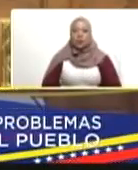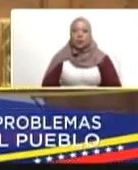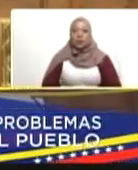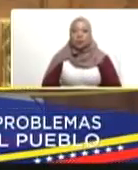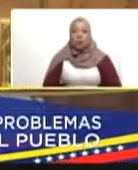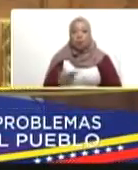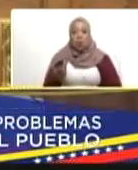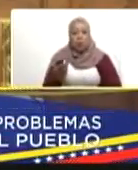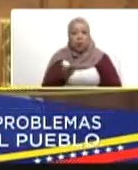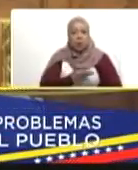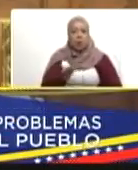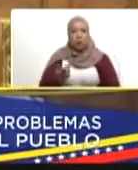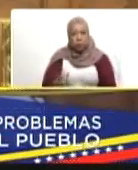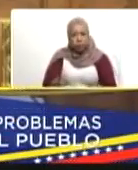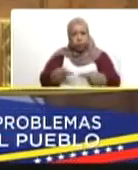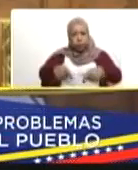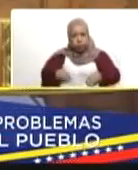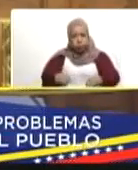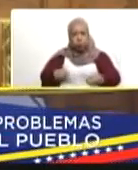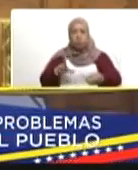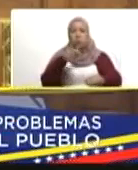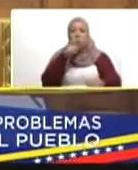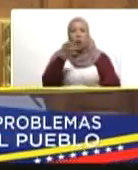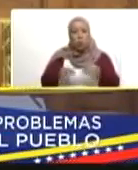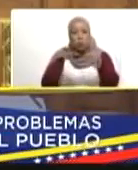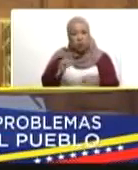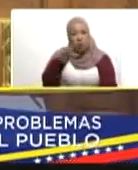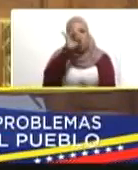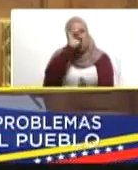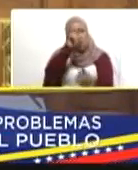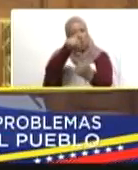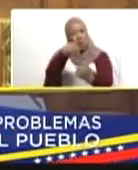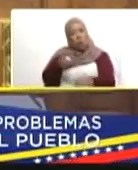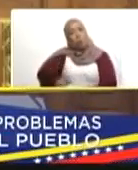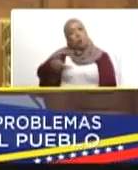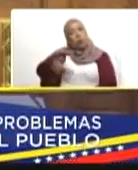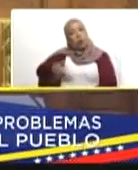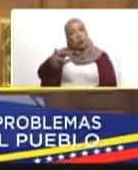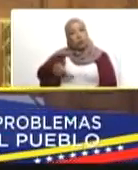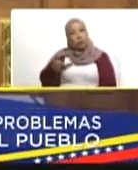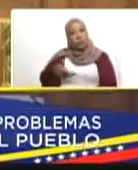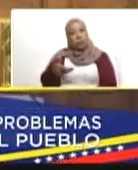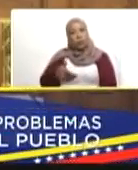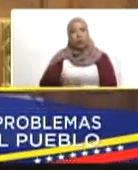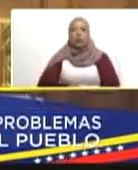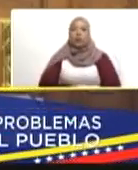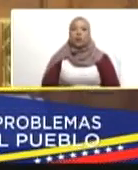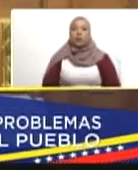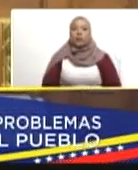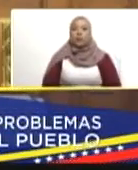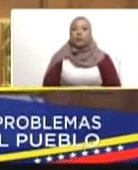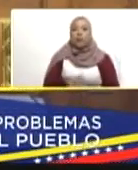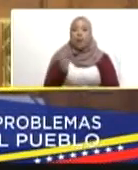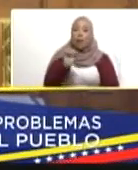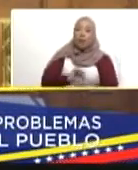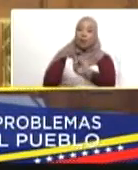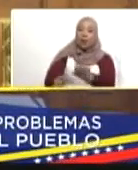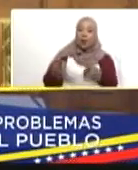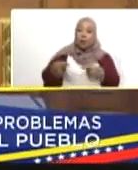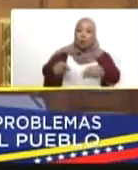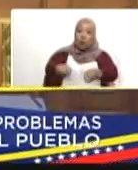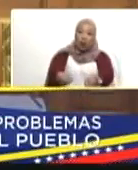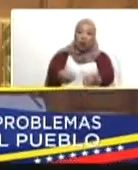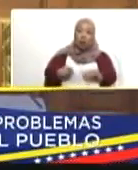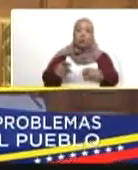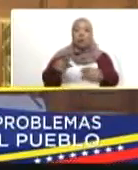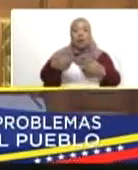sanciones ilícitas Nuestro objetivo vital contener la guerra económica e